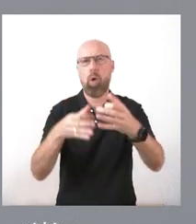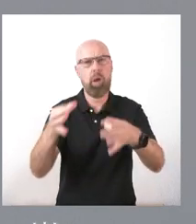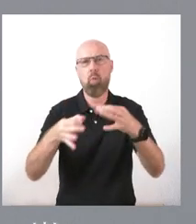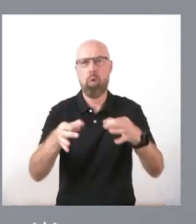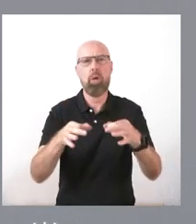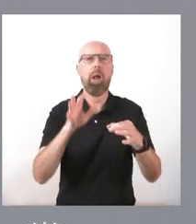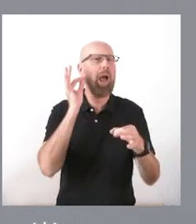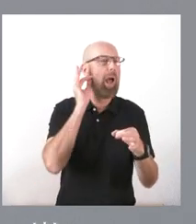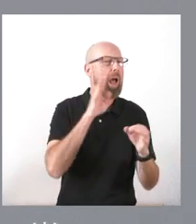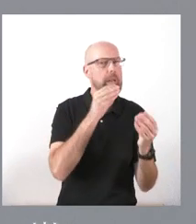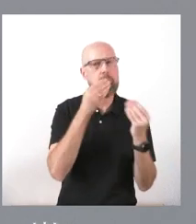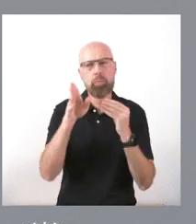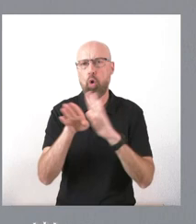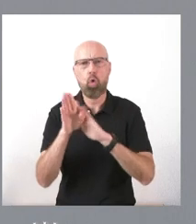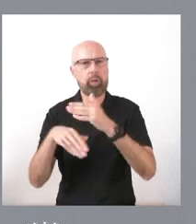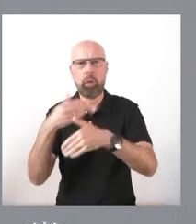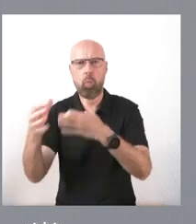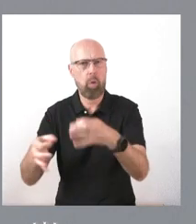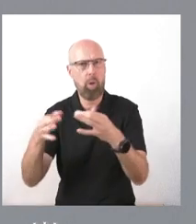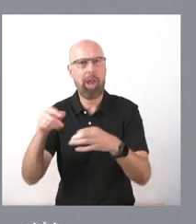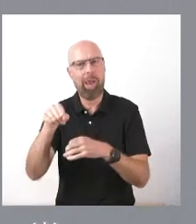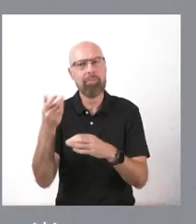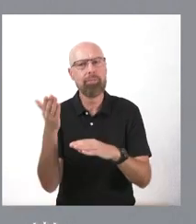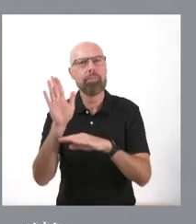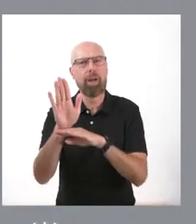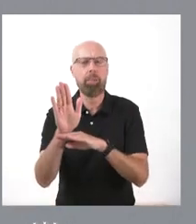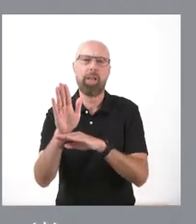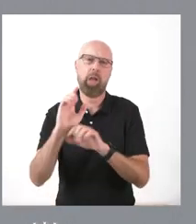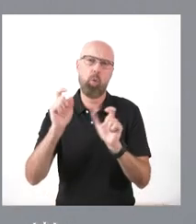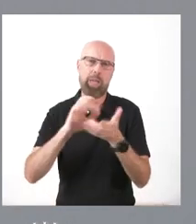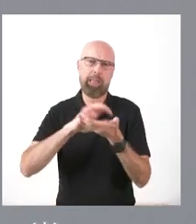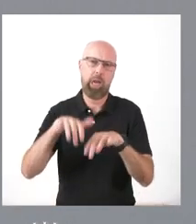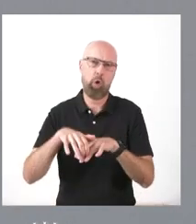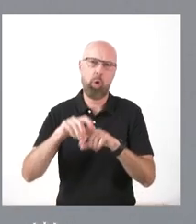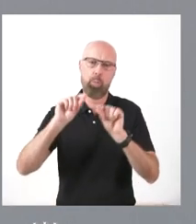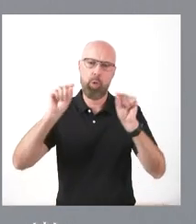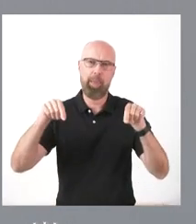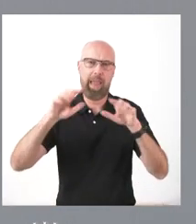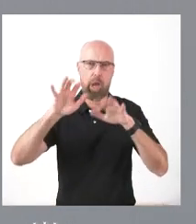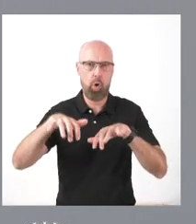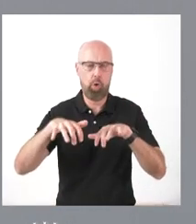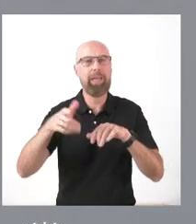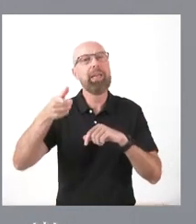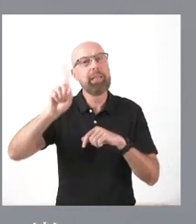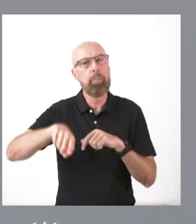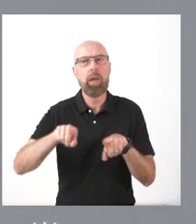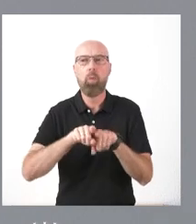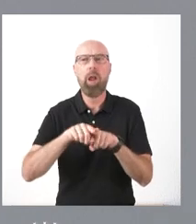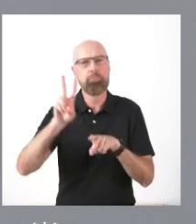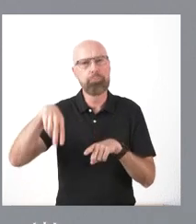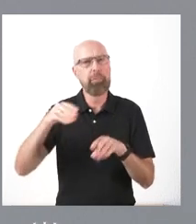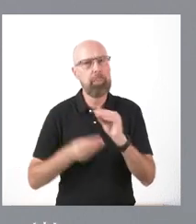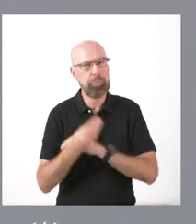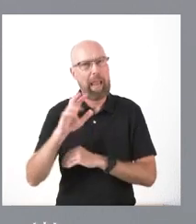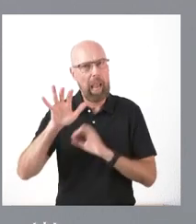representante de la junta de Castilla y León en la provincia de León pero también como un león es más intentando en el día a día